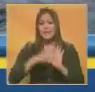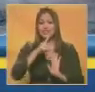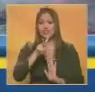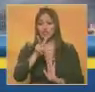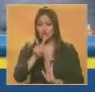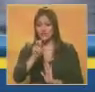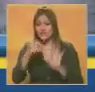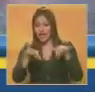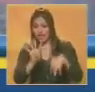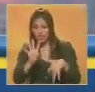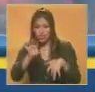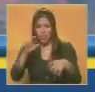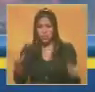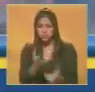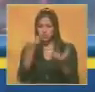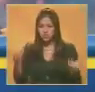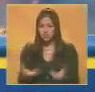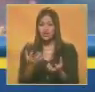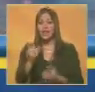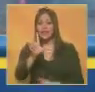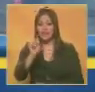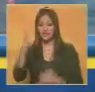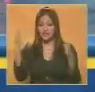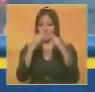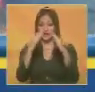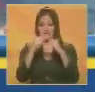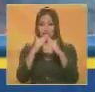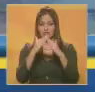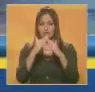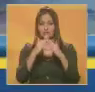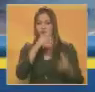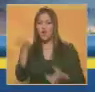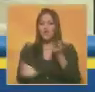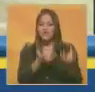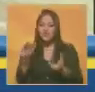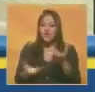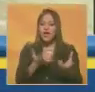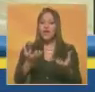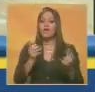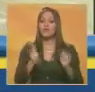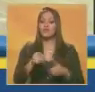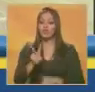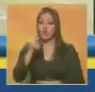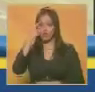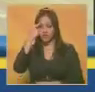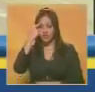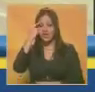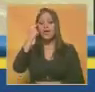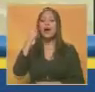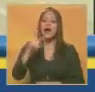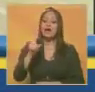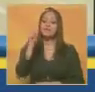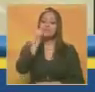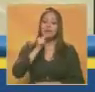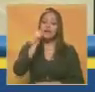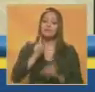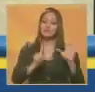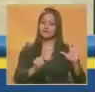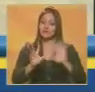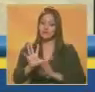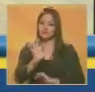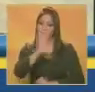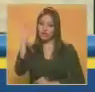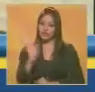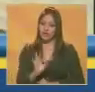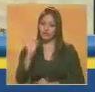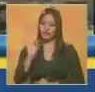1.214 hectáreas de pastos y destruyó al menos 30 viviendas. El fuego, iniciado desde hace dos días, estaba contenido este sábado en